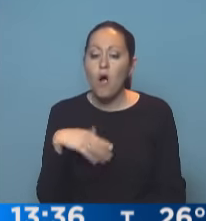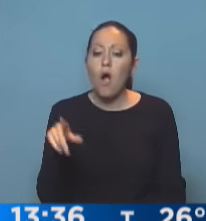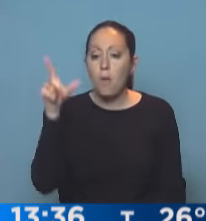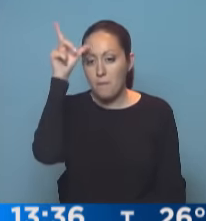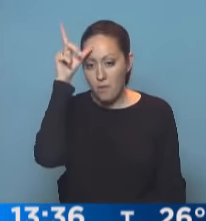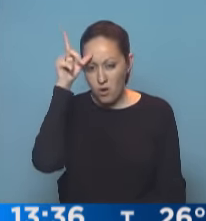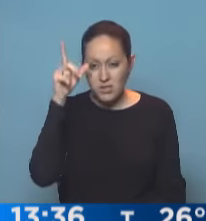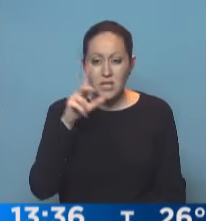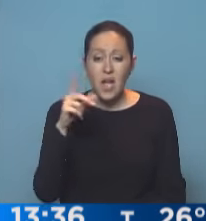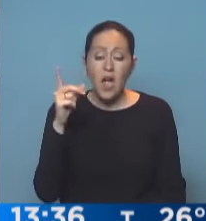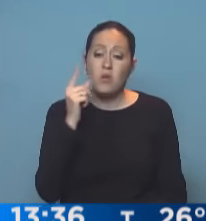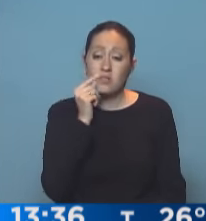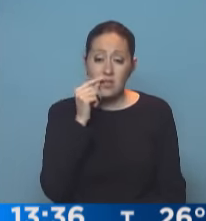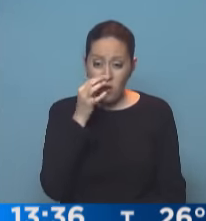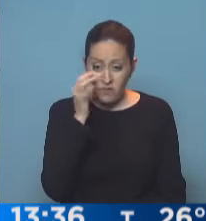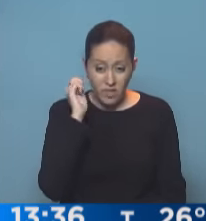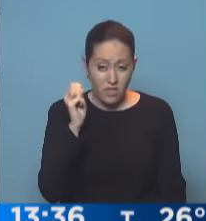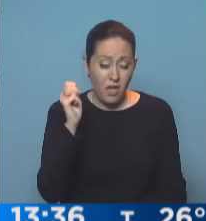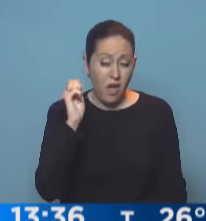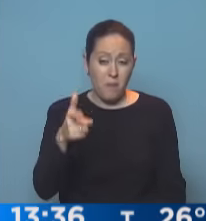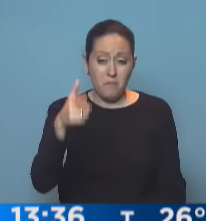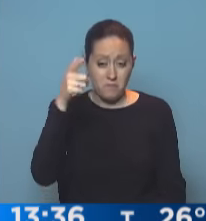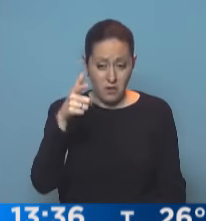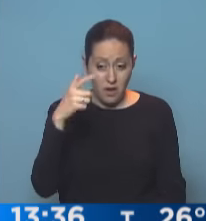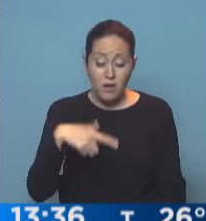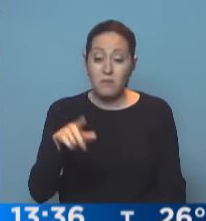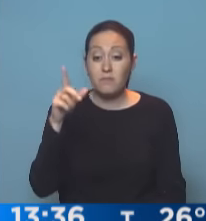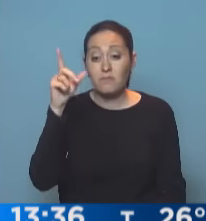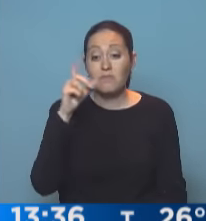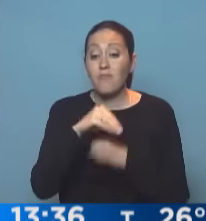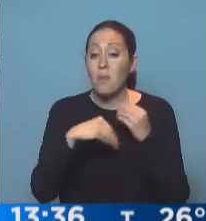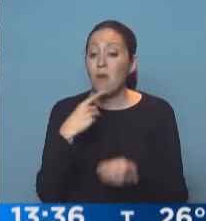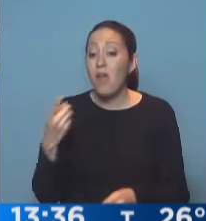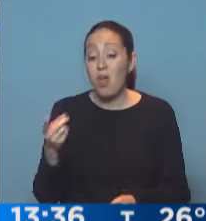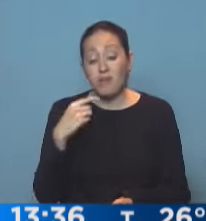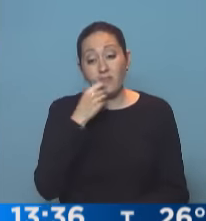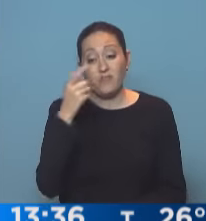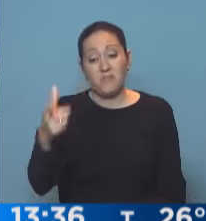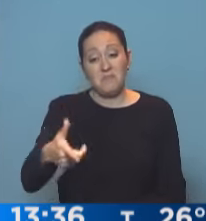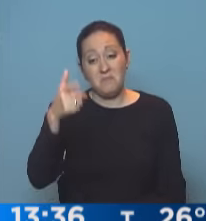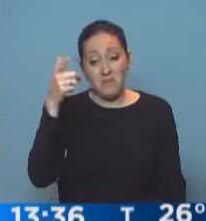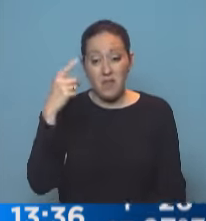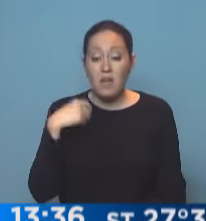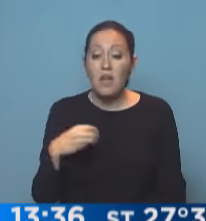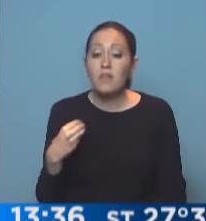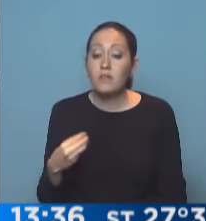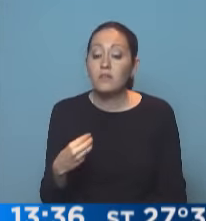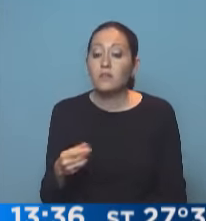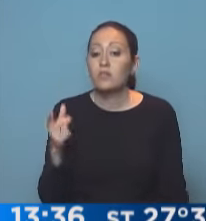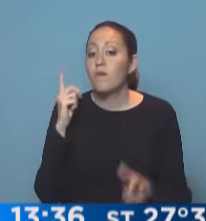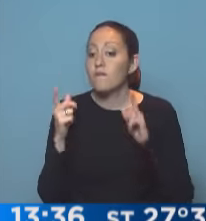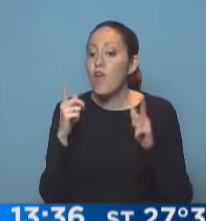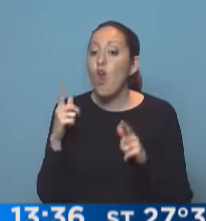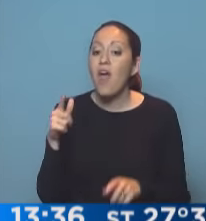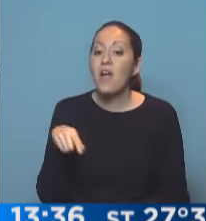metropolitano baleó a un chico de 20 años. La familia ha denunciado gatillo fácil. ¿Qué versión tienen ustedes? Es un caso de violencia,